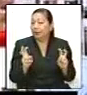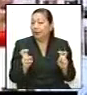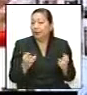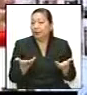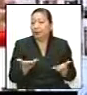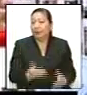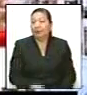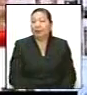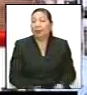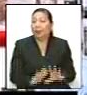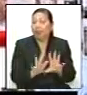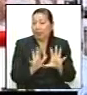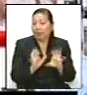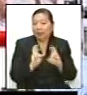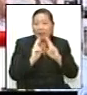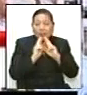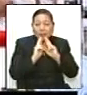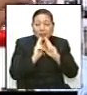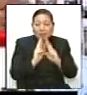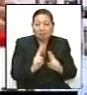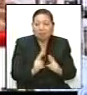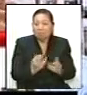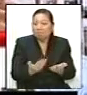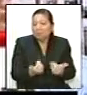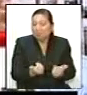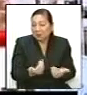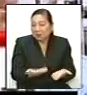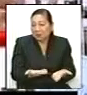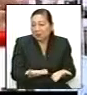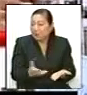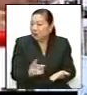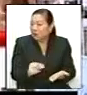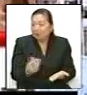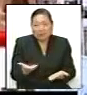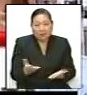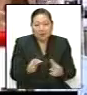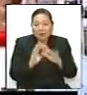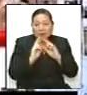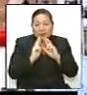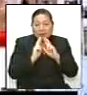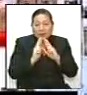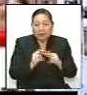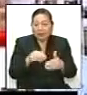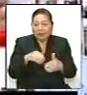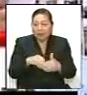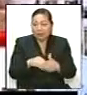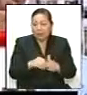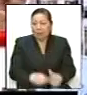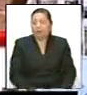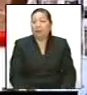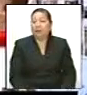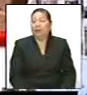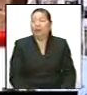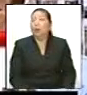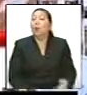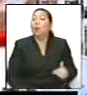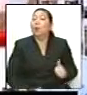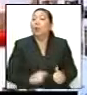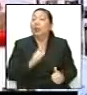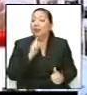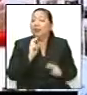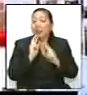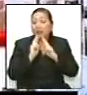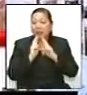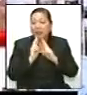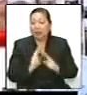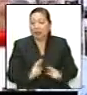el tema de evaluar los resultados, que me parece bien, es no solamente los resultados que se aplicó en la consultoría, sino cuáles son los resultados